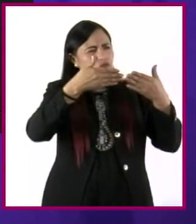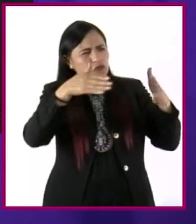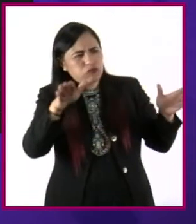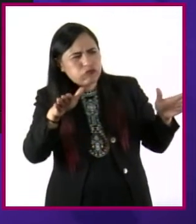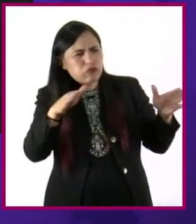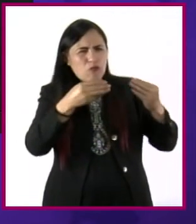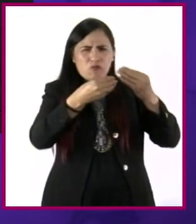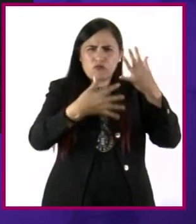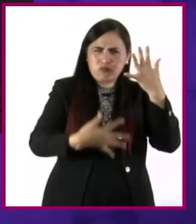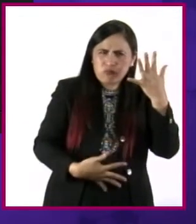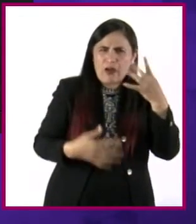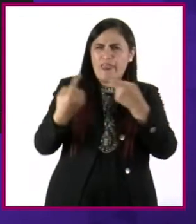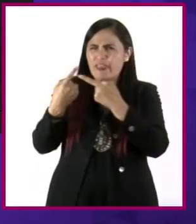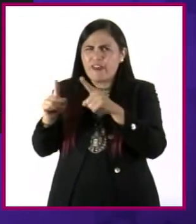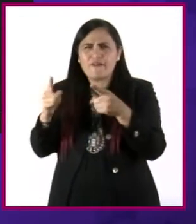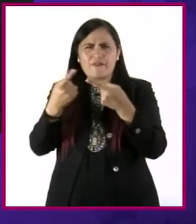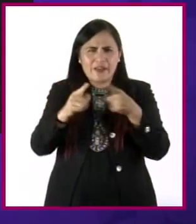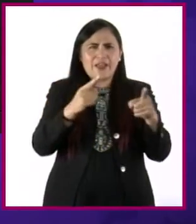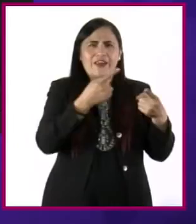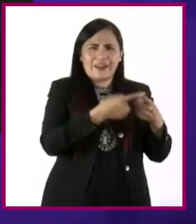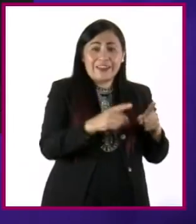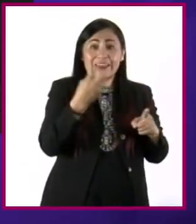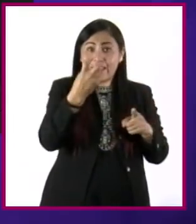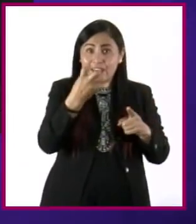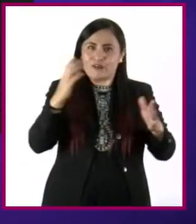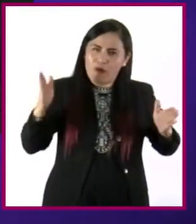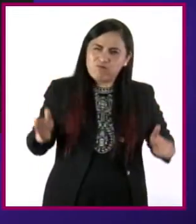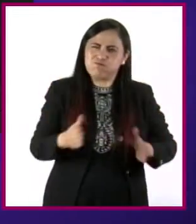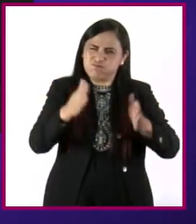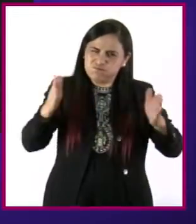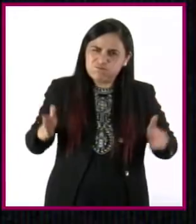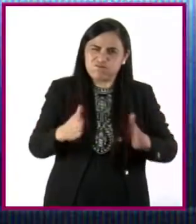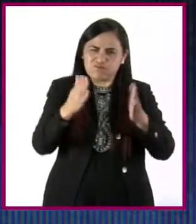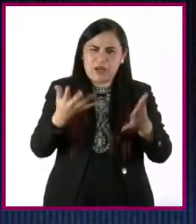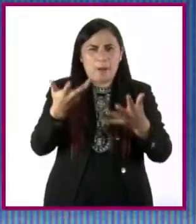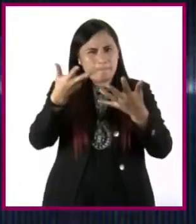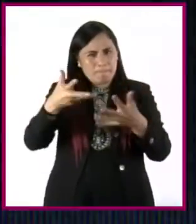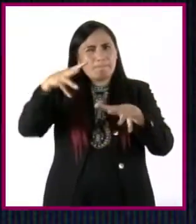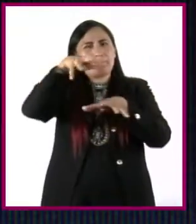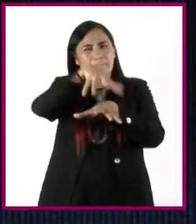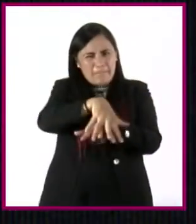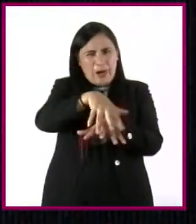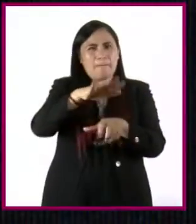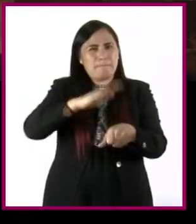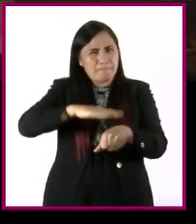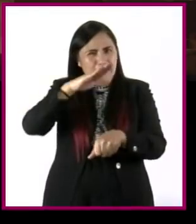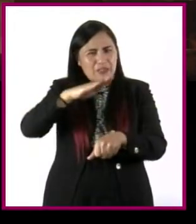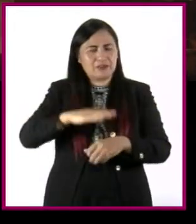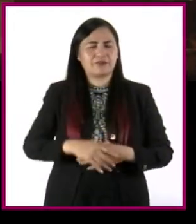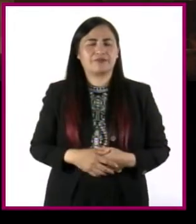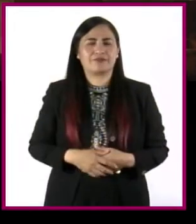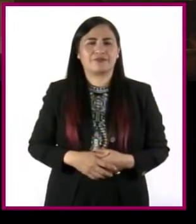y muchísimo más diversa. Creo que hay que fomentar eso, actitudes más incluyentes.